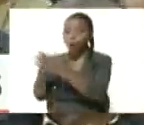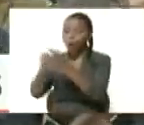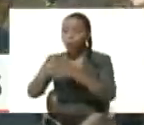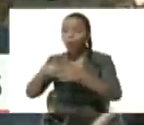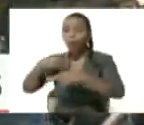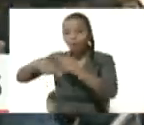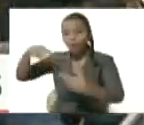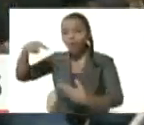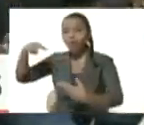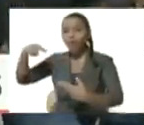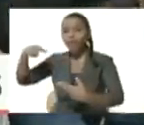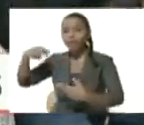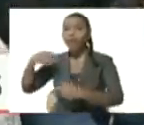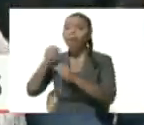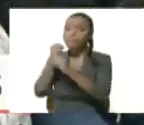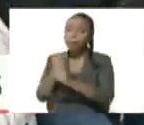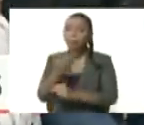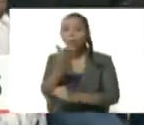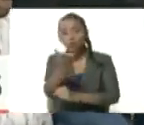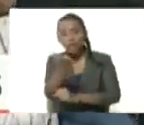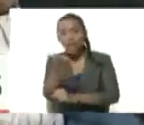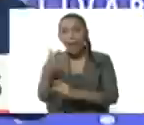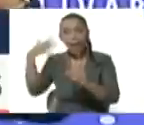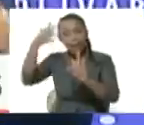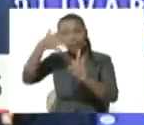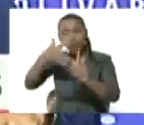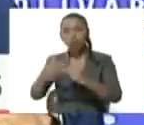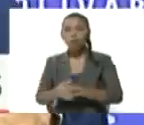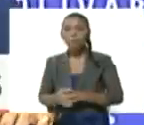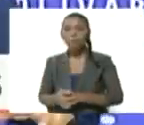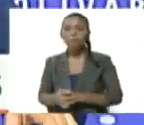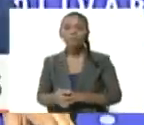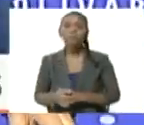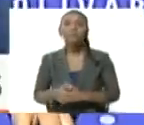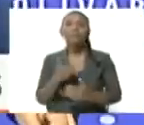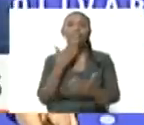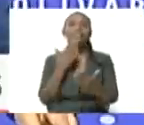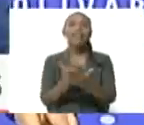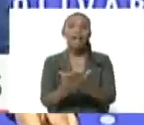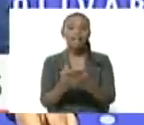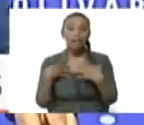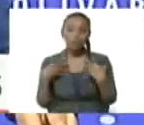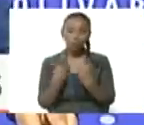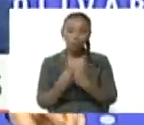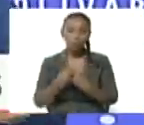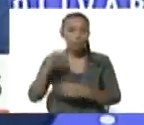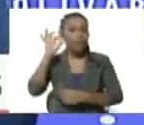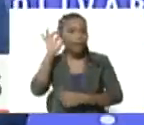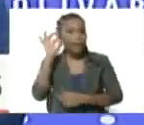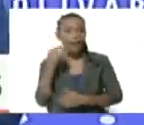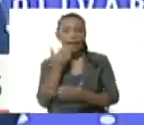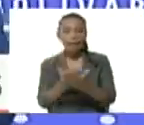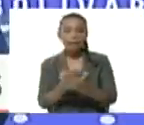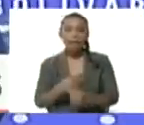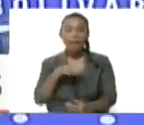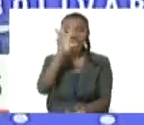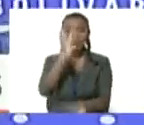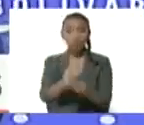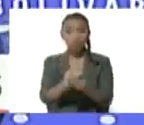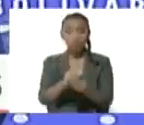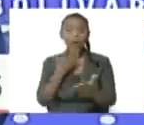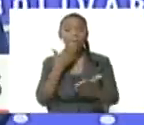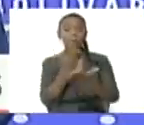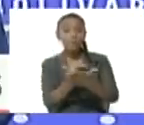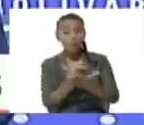bueno, esperamos de usted las instrucciones, presidente. Bueno, muchas gracias, compañera Erika. El resumen que he hecho, la